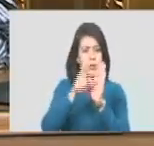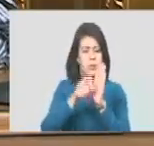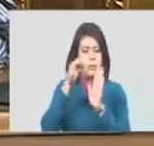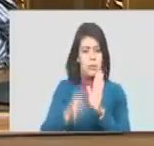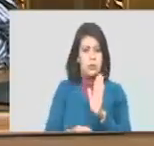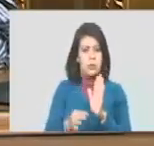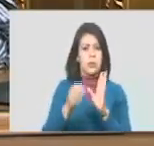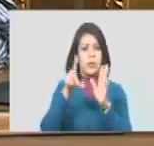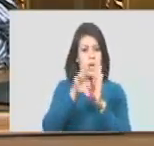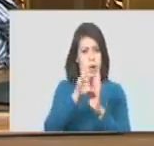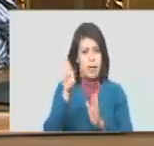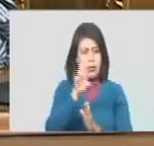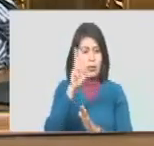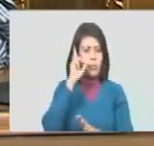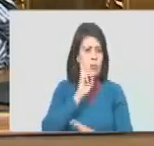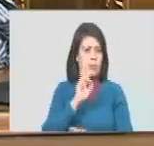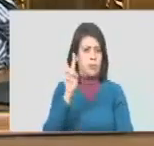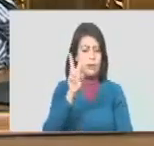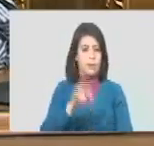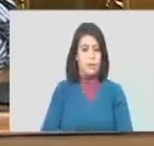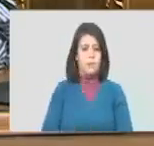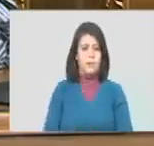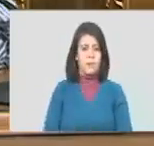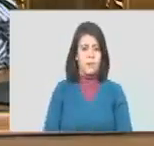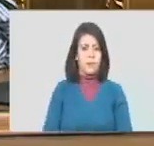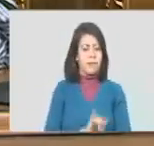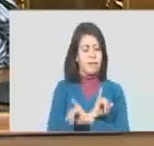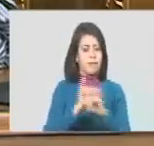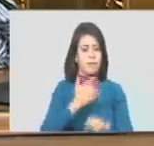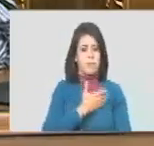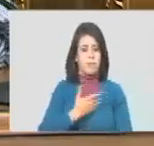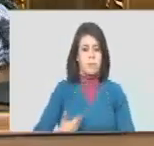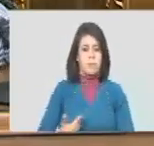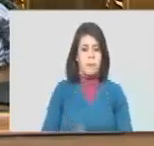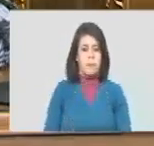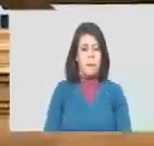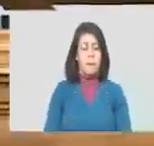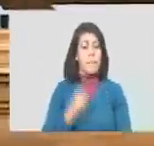Gaceta Oficial de la República Bolivariana de Venezuela. Es todo, ciudadano presidente. En consideración,